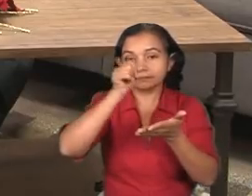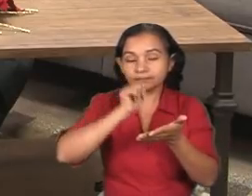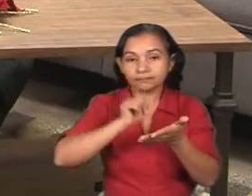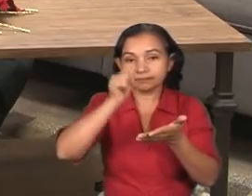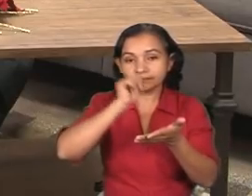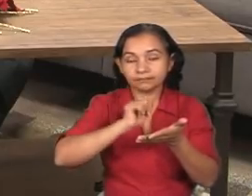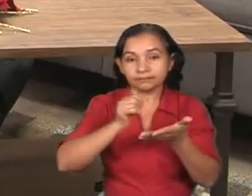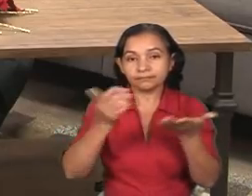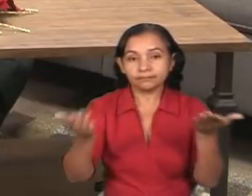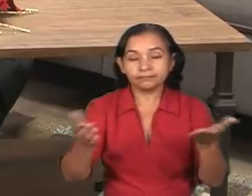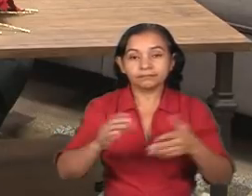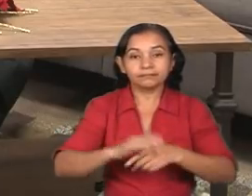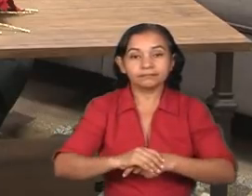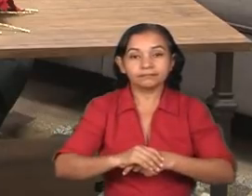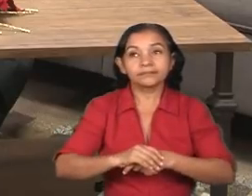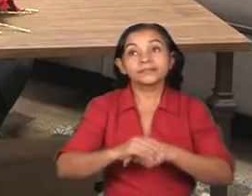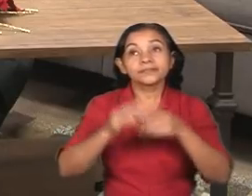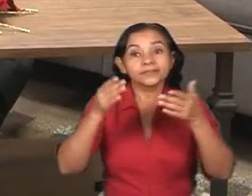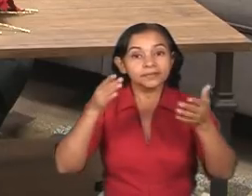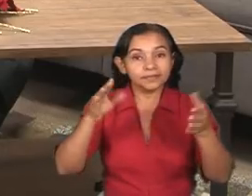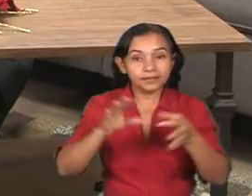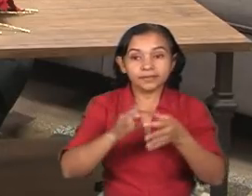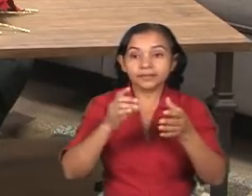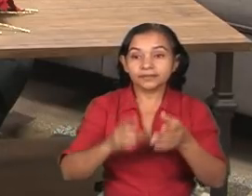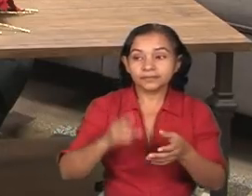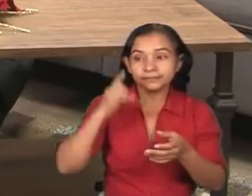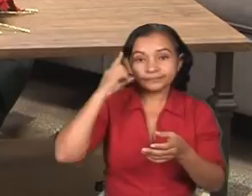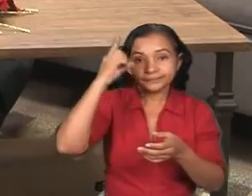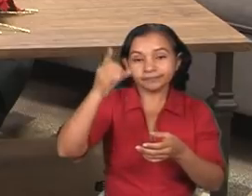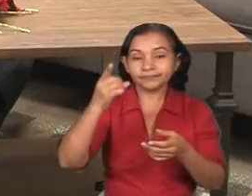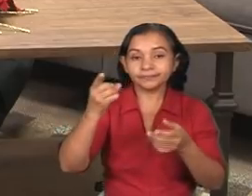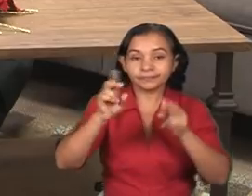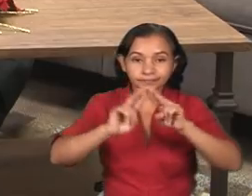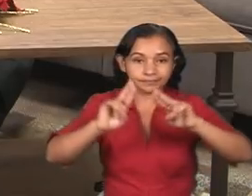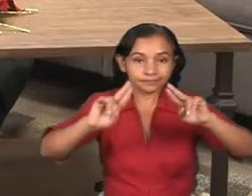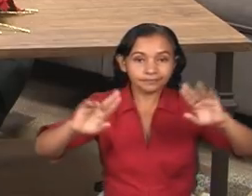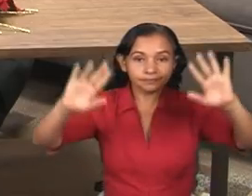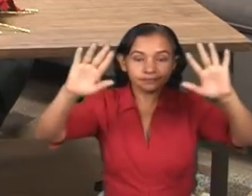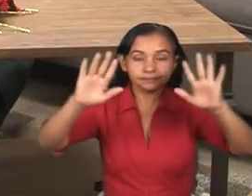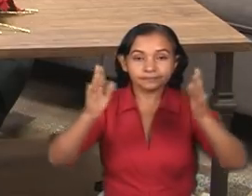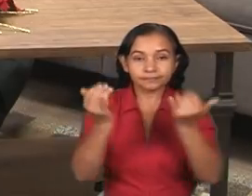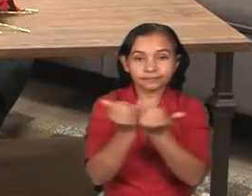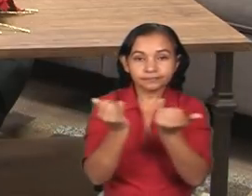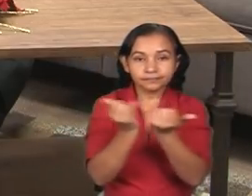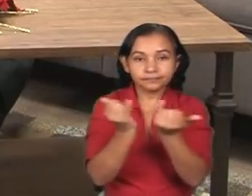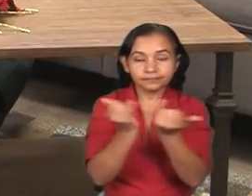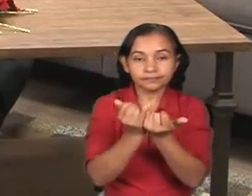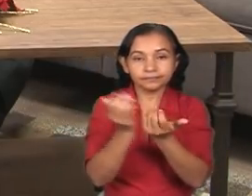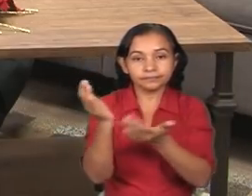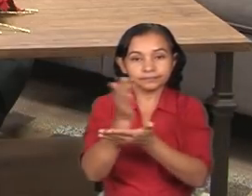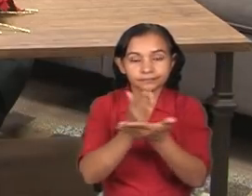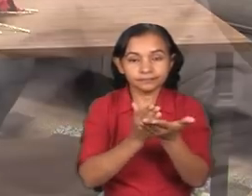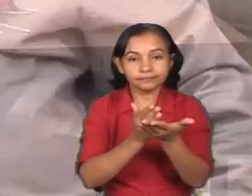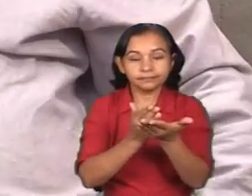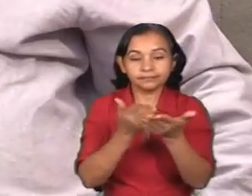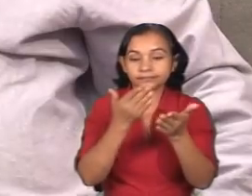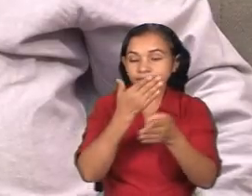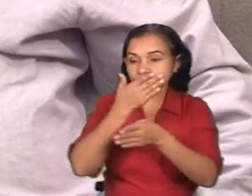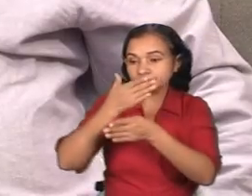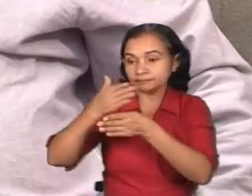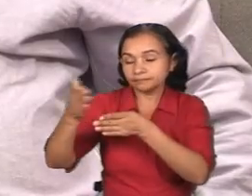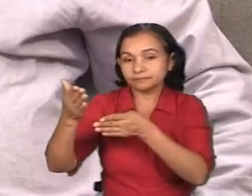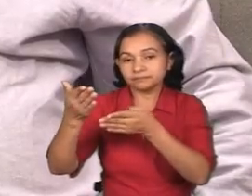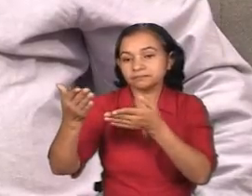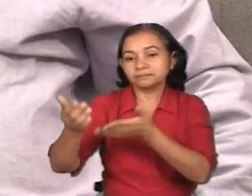de agua servida. Okay. Porque es parte de ese desarrollo en armonía con la madre naturaleza. Es un aspecto que de vez en vez lo apartamos y lo vemos más